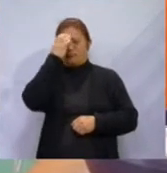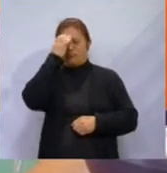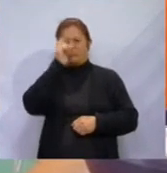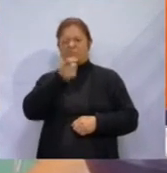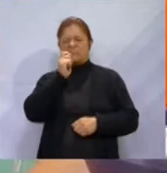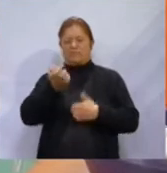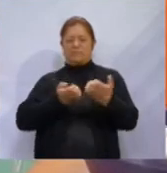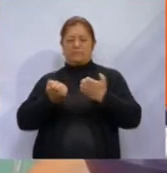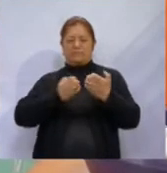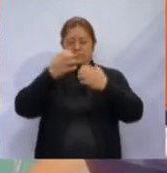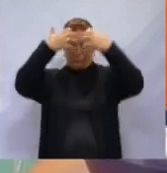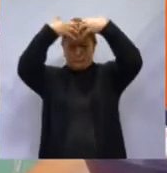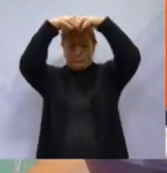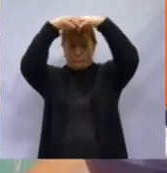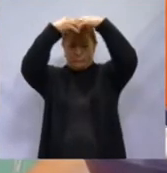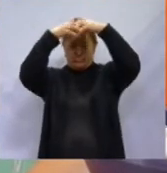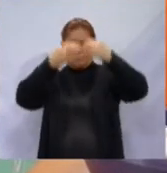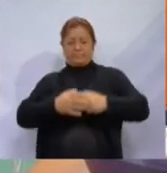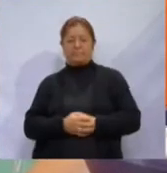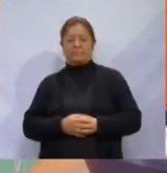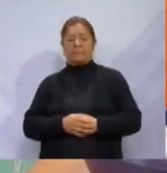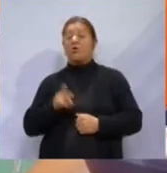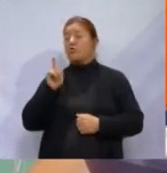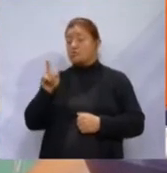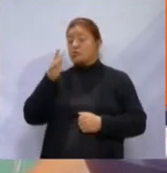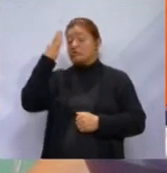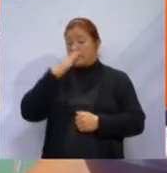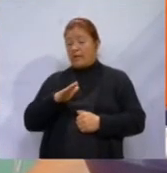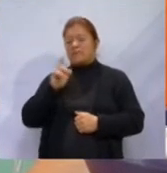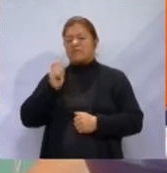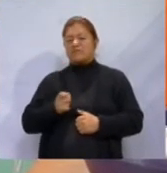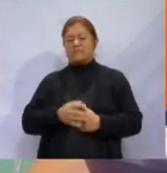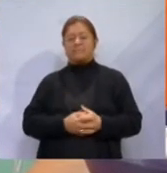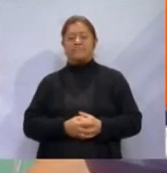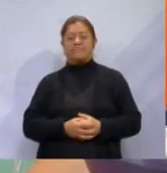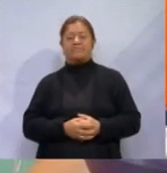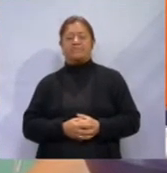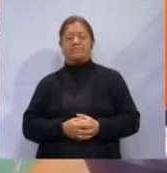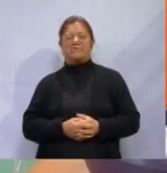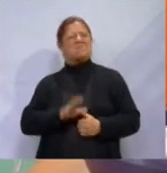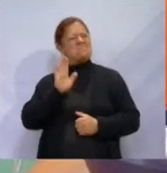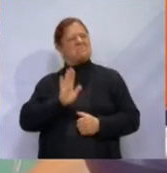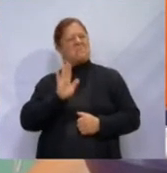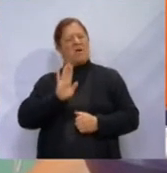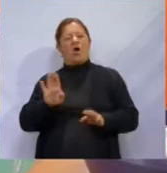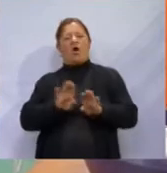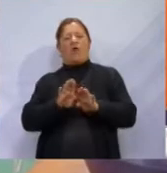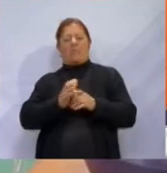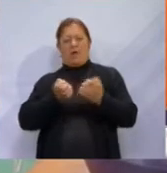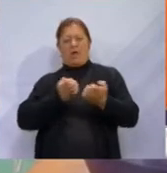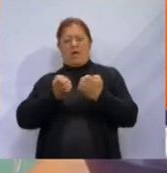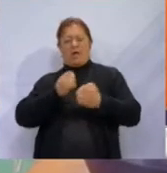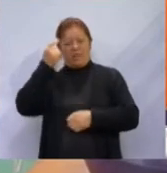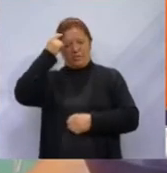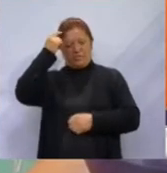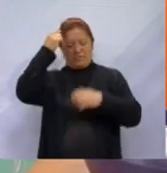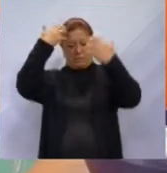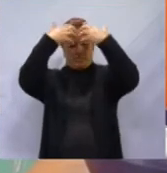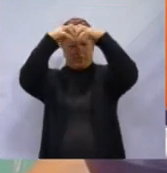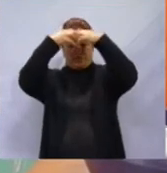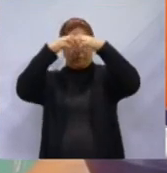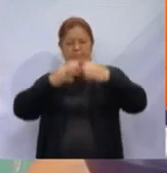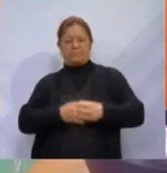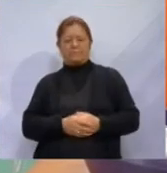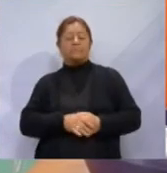cerebral? ¿Tú sabes qué es gimnasia cerebral? Suena como ejercitar el cerebro, ¿no? Así